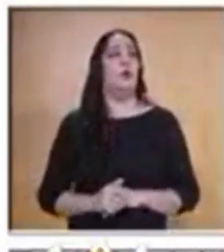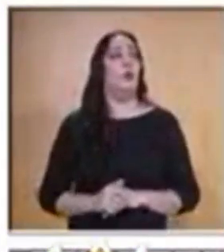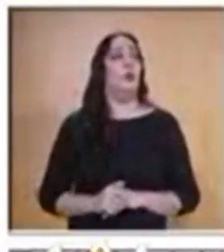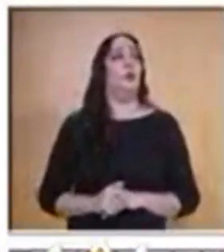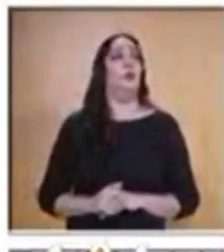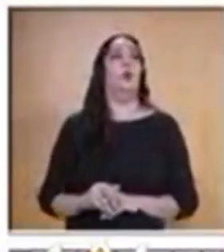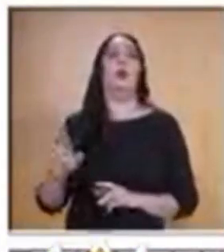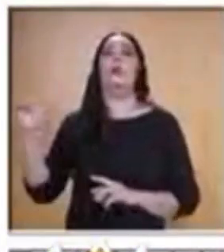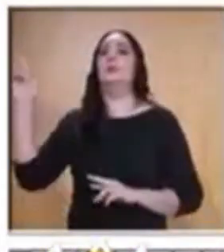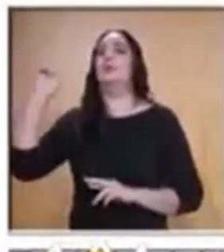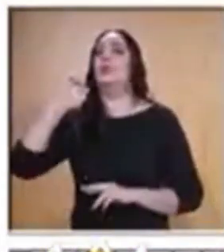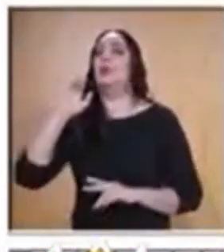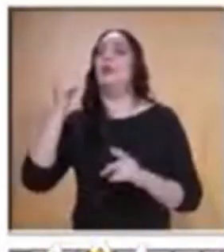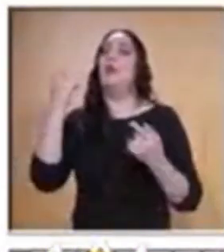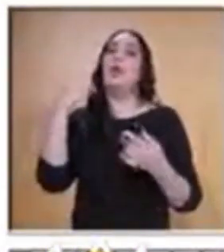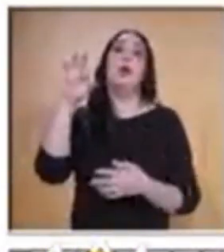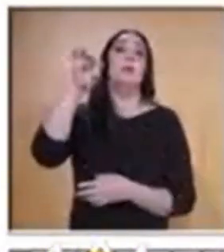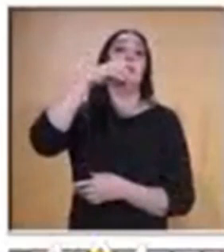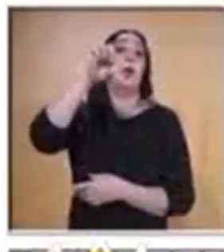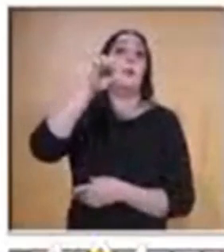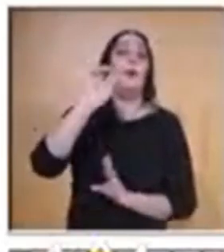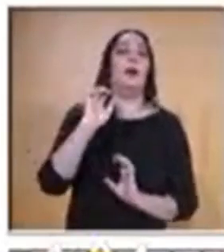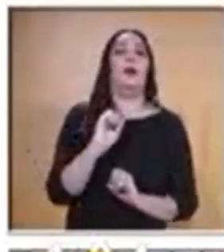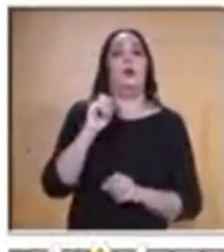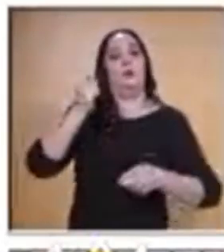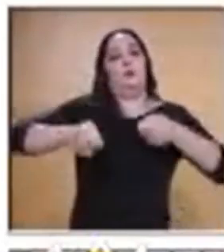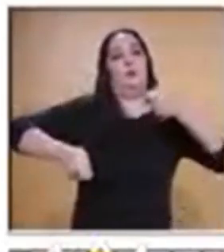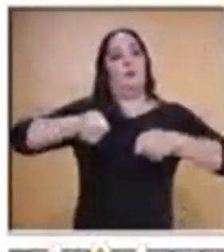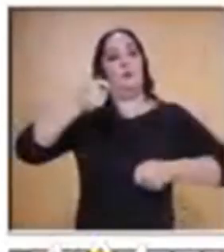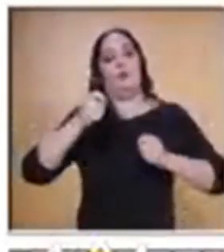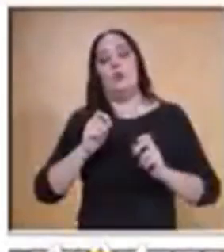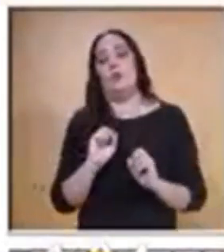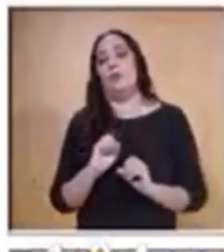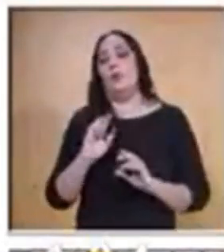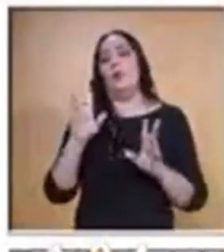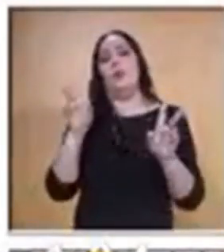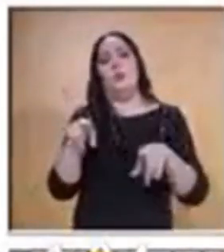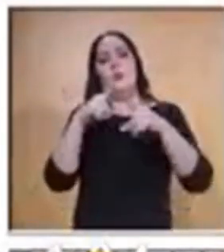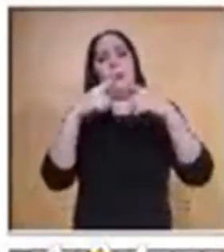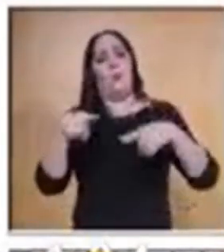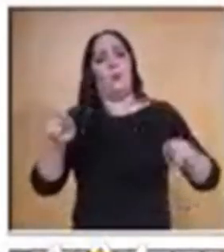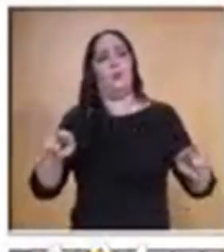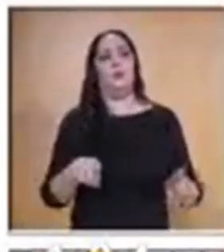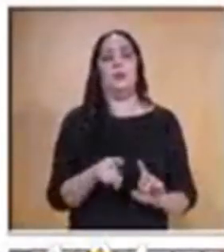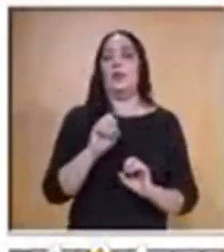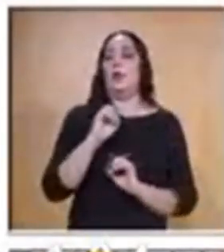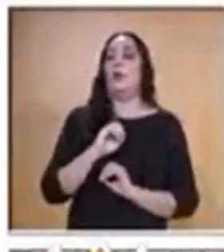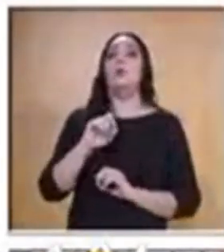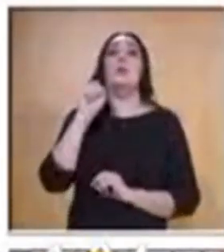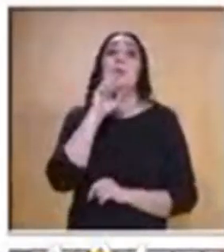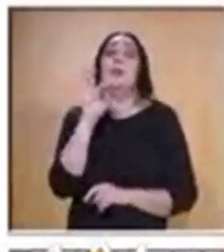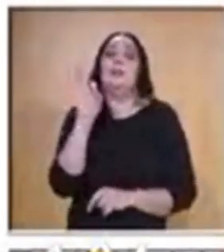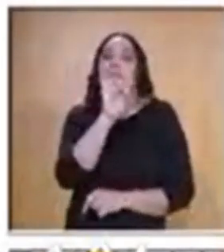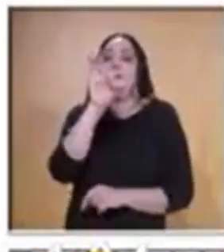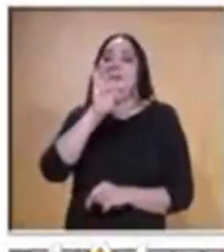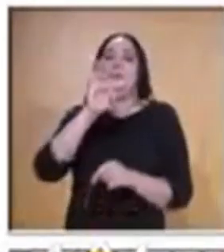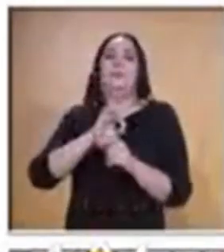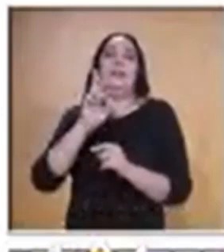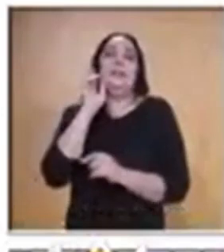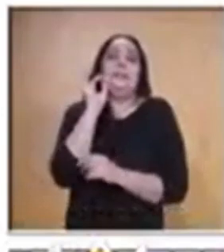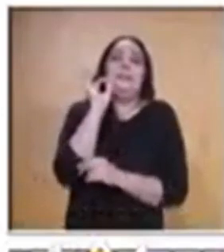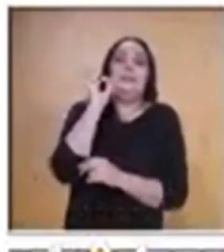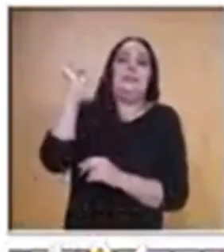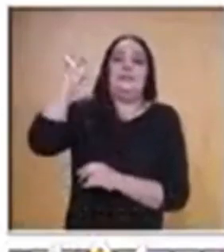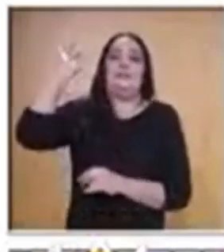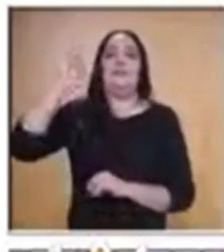el sonido de alguna campana o de algún tambor, instrumentos musicales y hasta el zumbido de un mosquito.